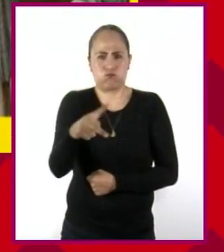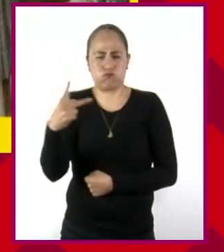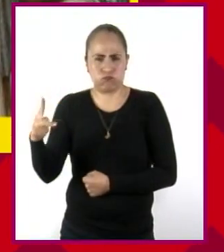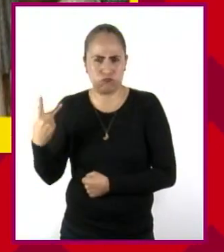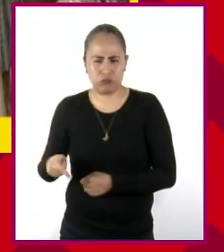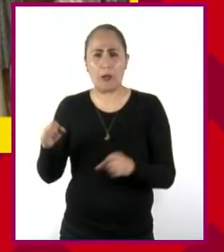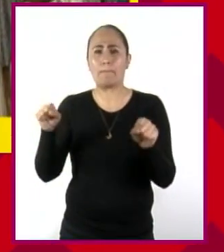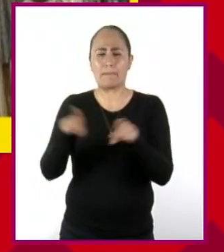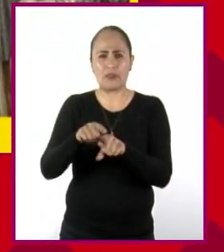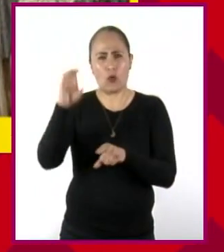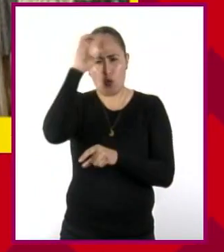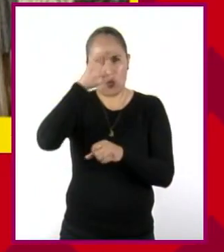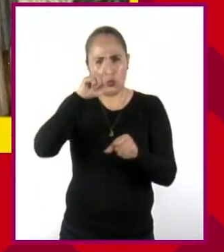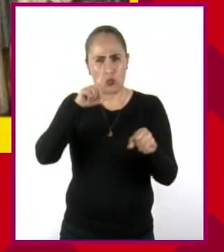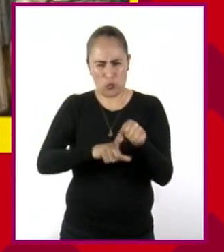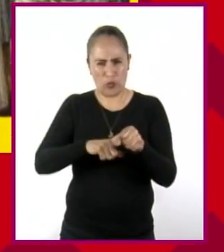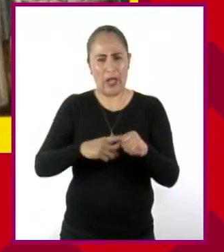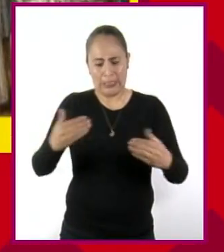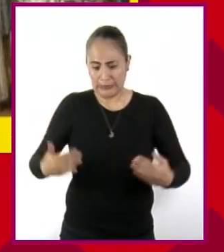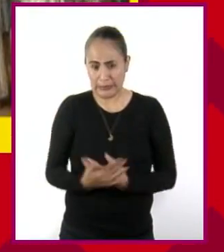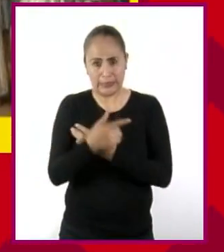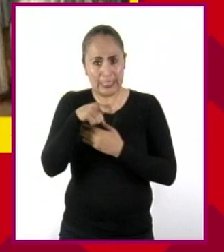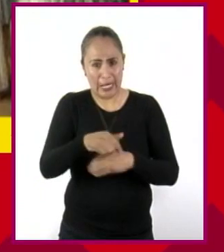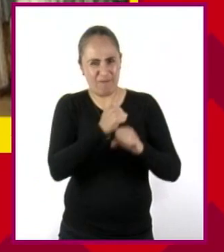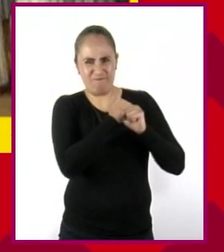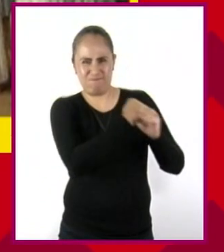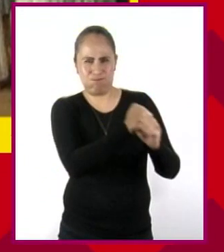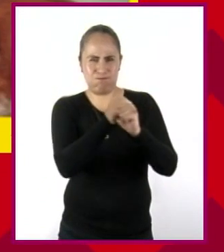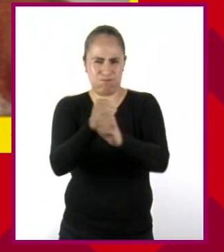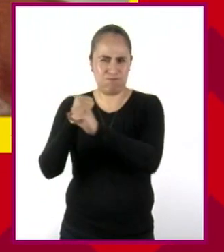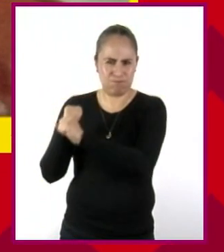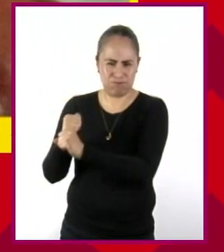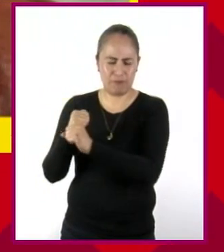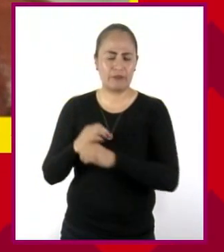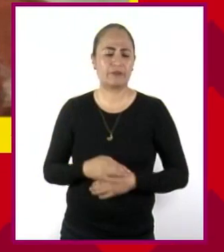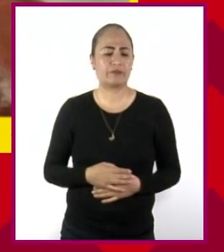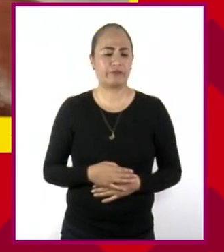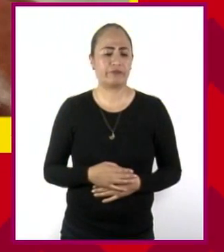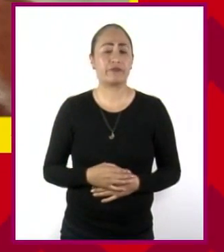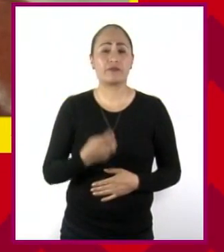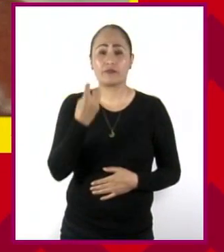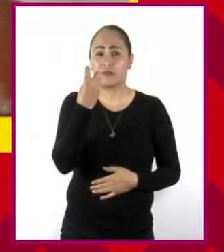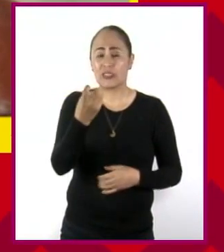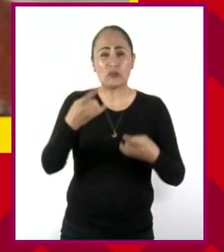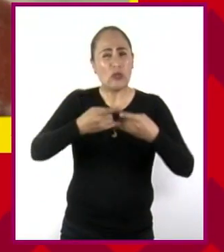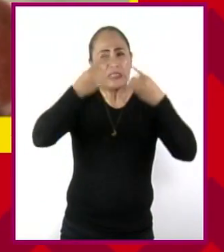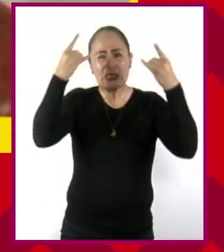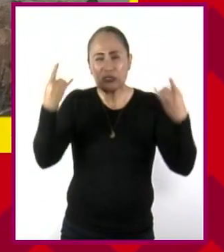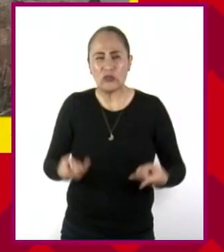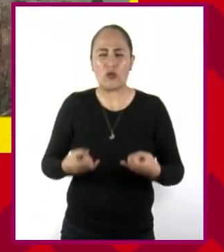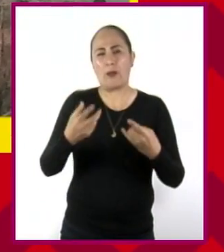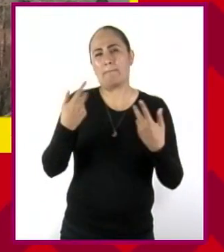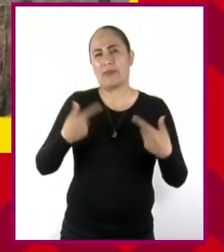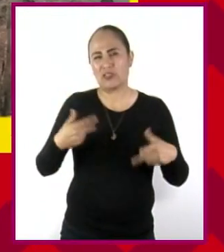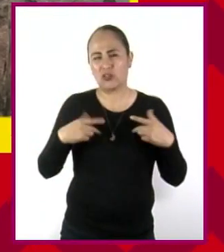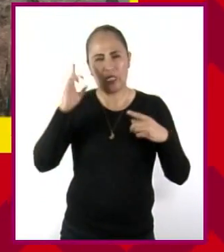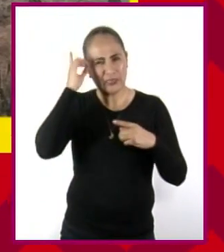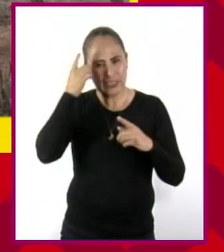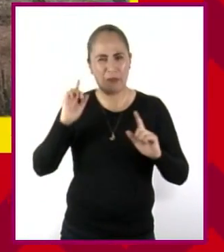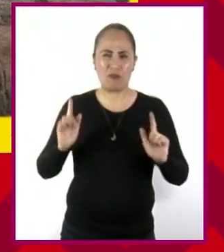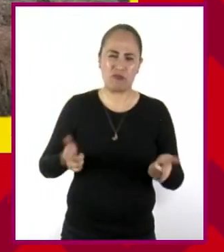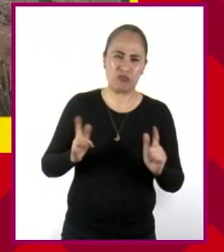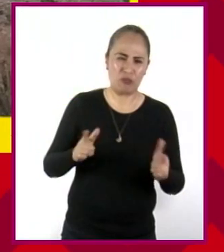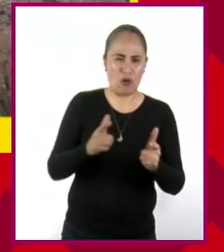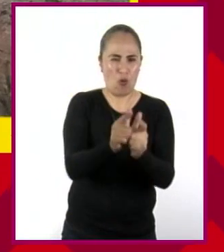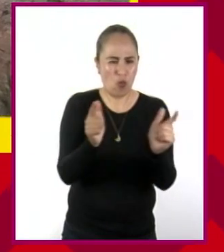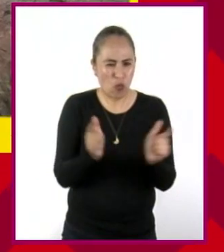en resistencia de los nativos y afroamericanos. Esta es una historia de vaqueros, tribus originarias